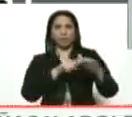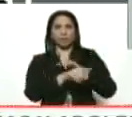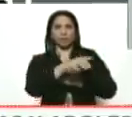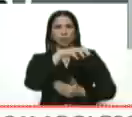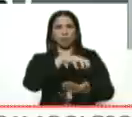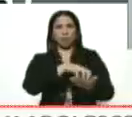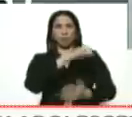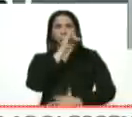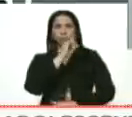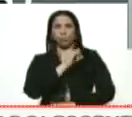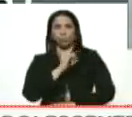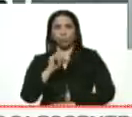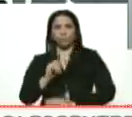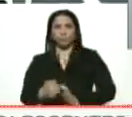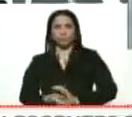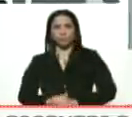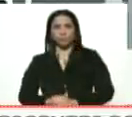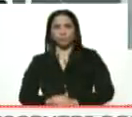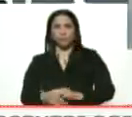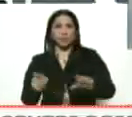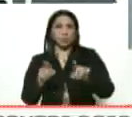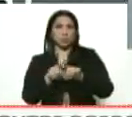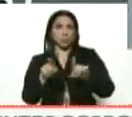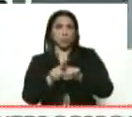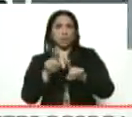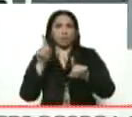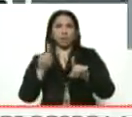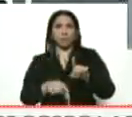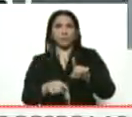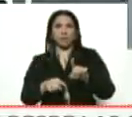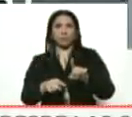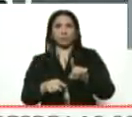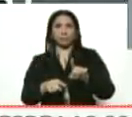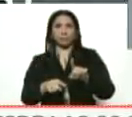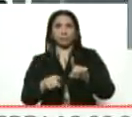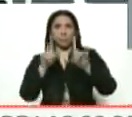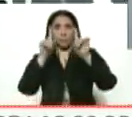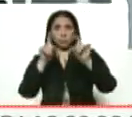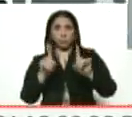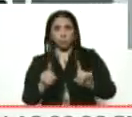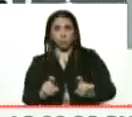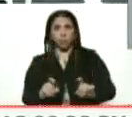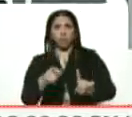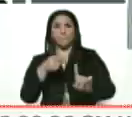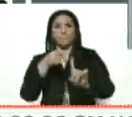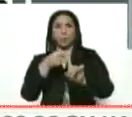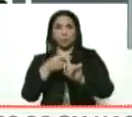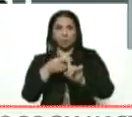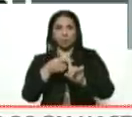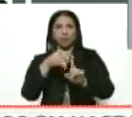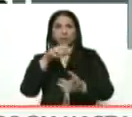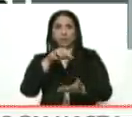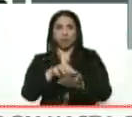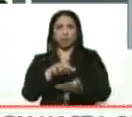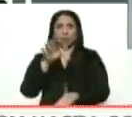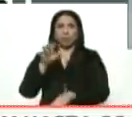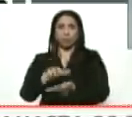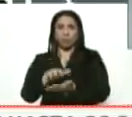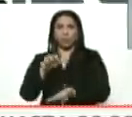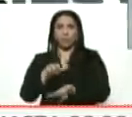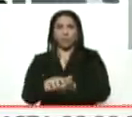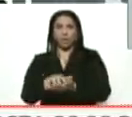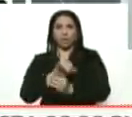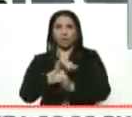estado Zulia y al igual que el caso anterior, su prueba molecular dio positiva en el estado Nueva Esparta,